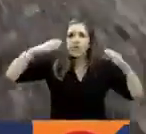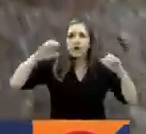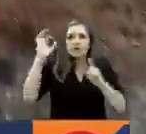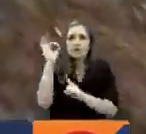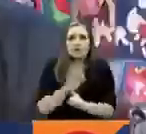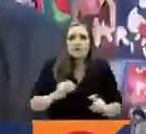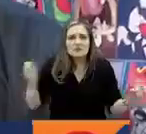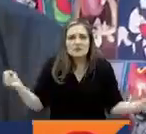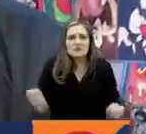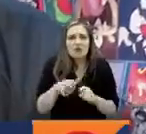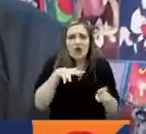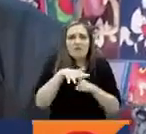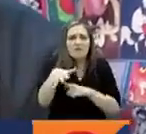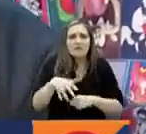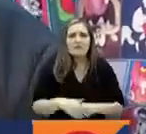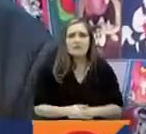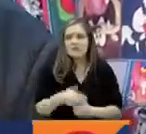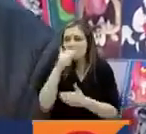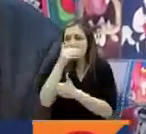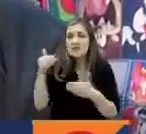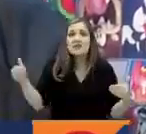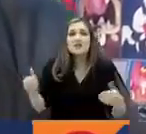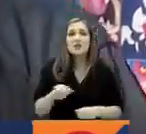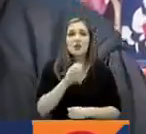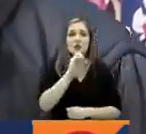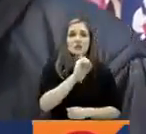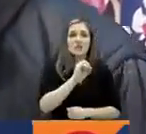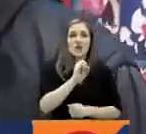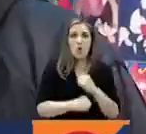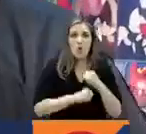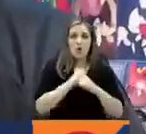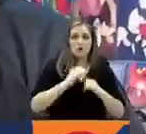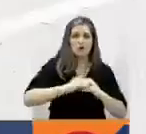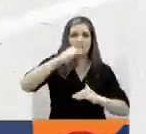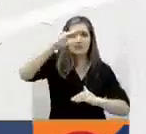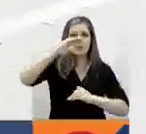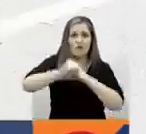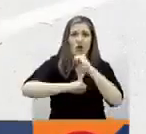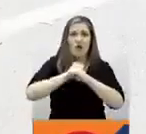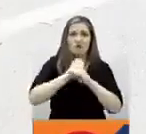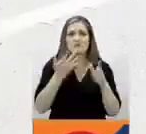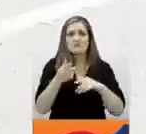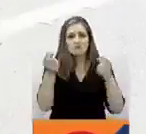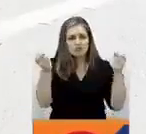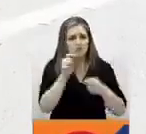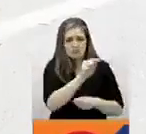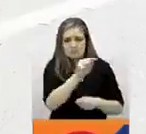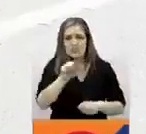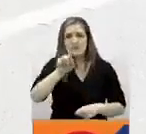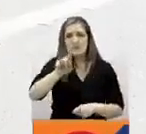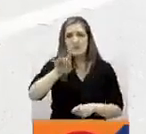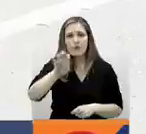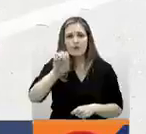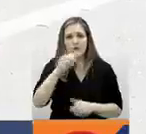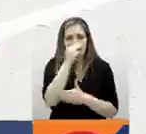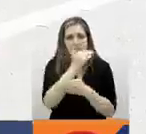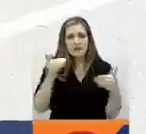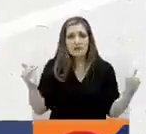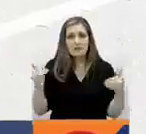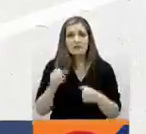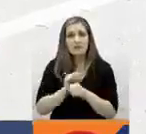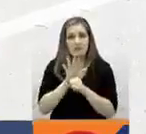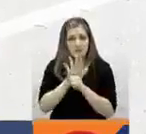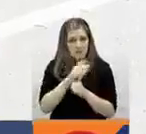bajas temperaturas. Y aquí hay niños de 0 a 5, son 190 niños. El distrito asegura que ha prestado